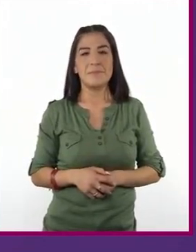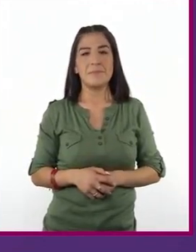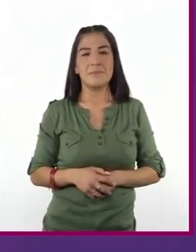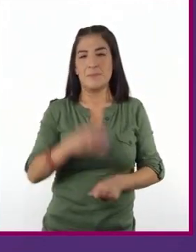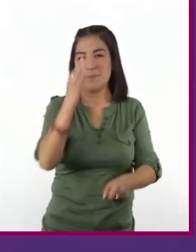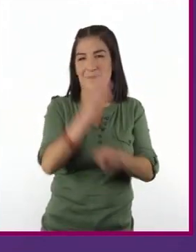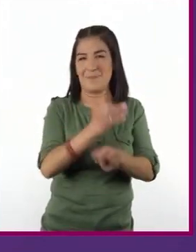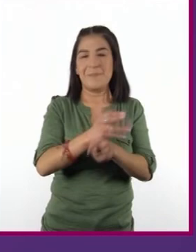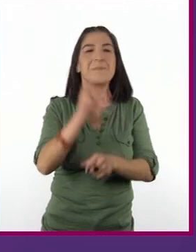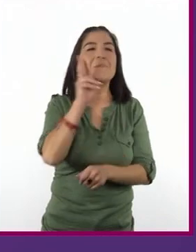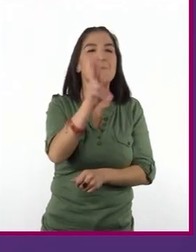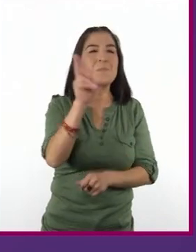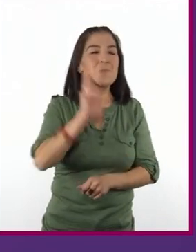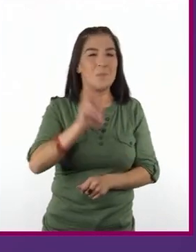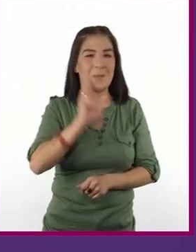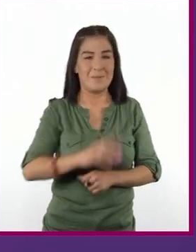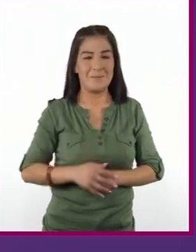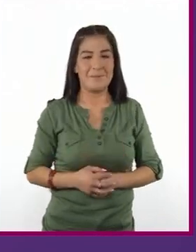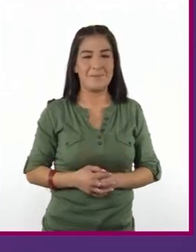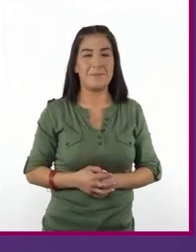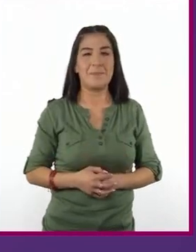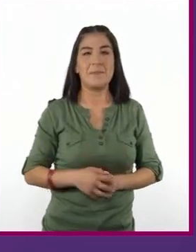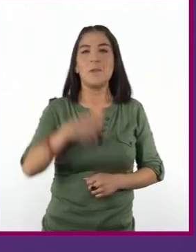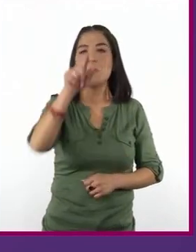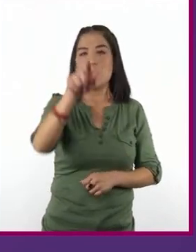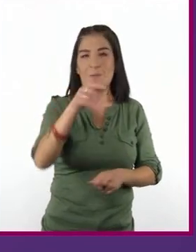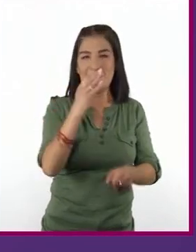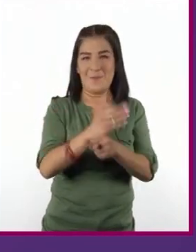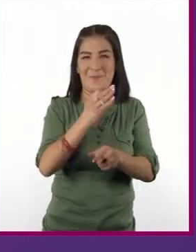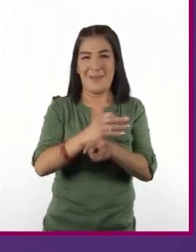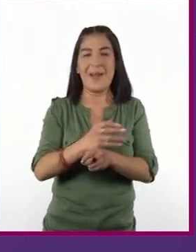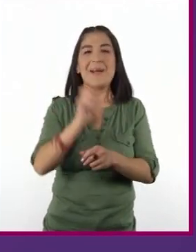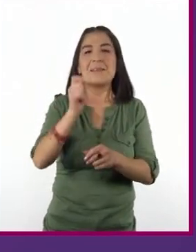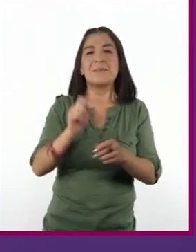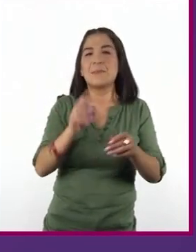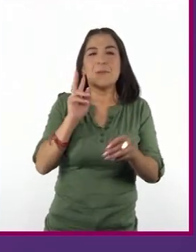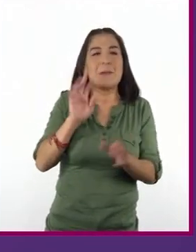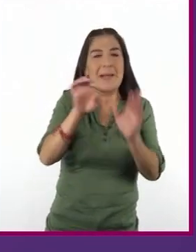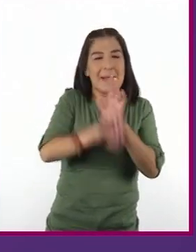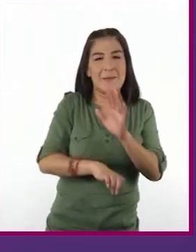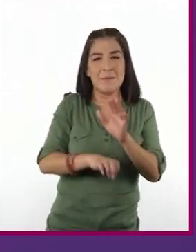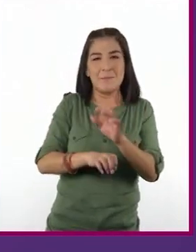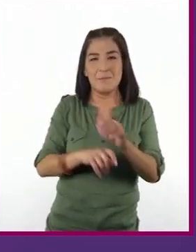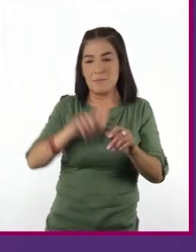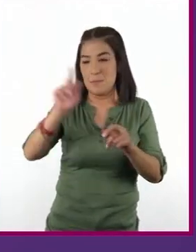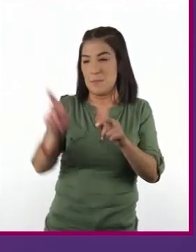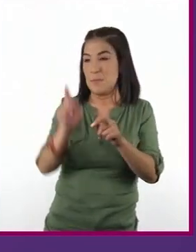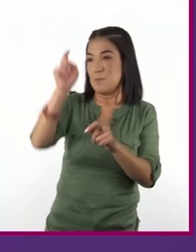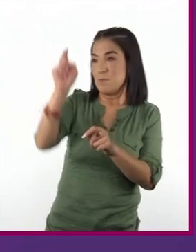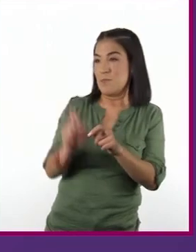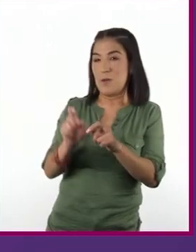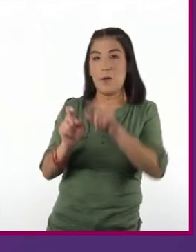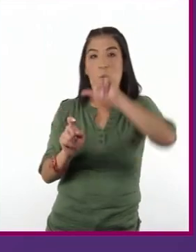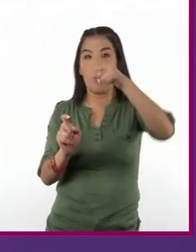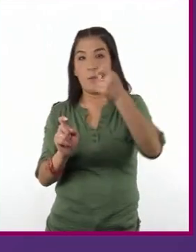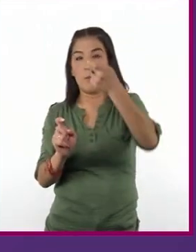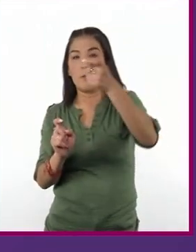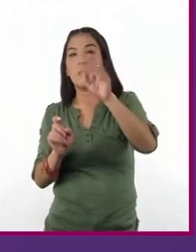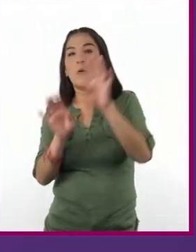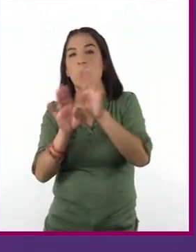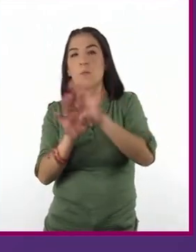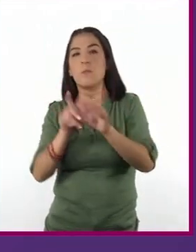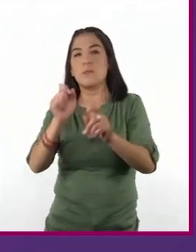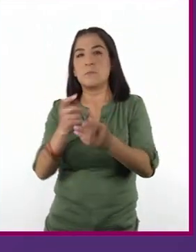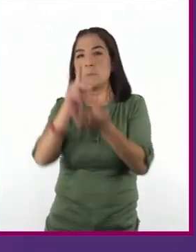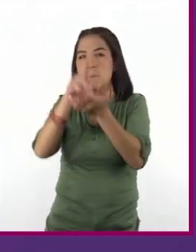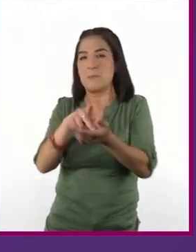Hagamos el siguiente experimento. Colguemos de una superficie un resorte por uno de sus extremos y en el otro coloquemos